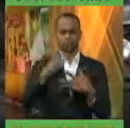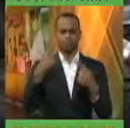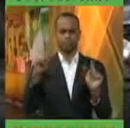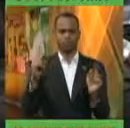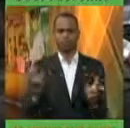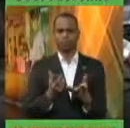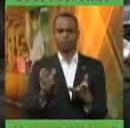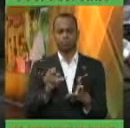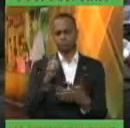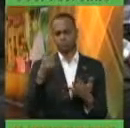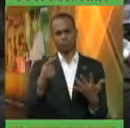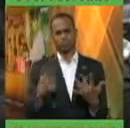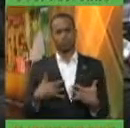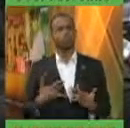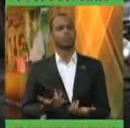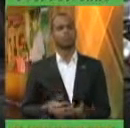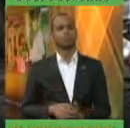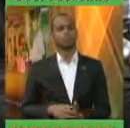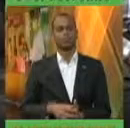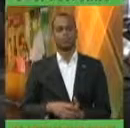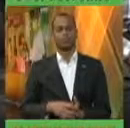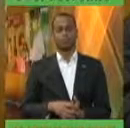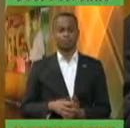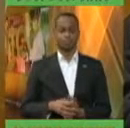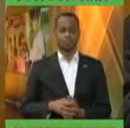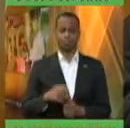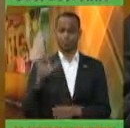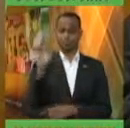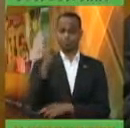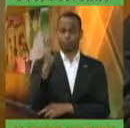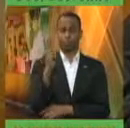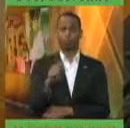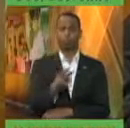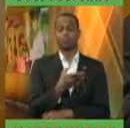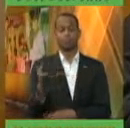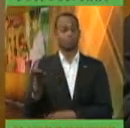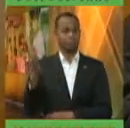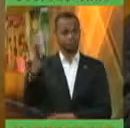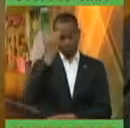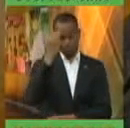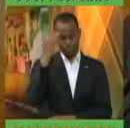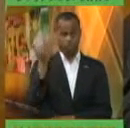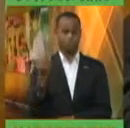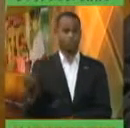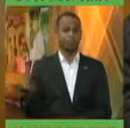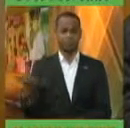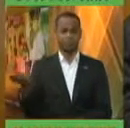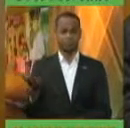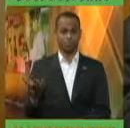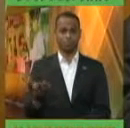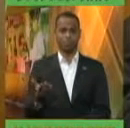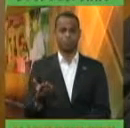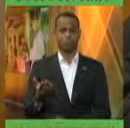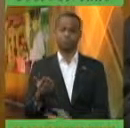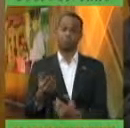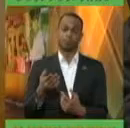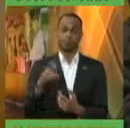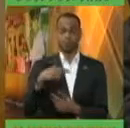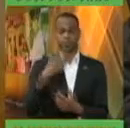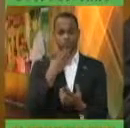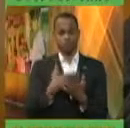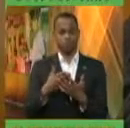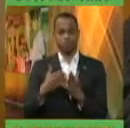quebrada porque claro con los hoteles como ellos saben que también es parte de ganar